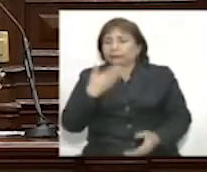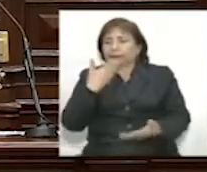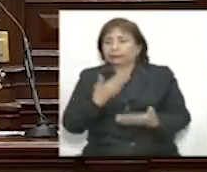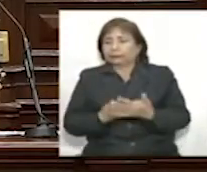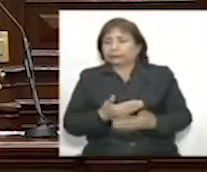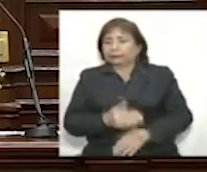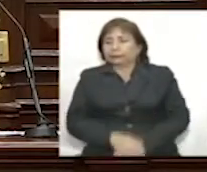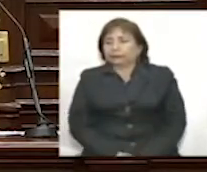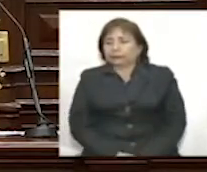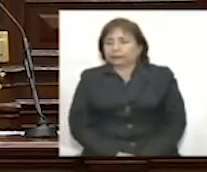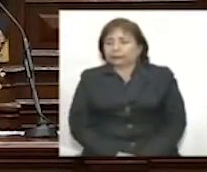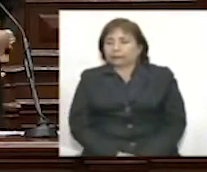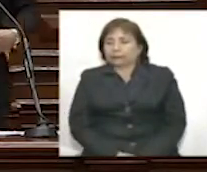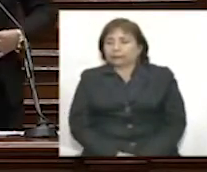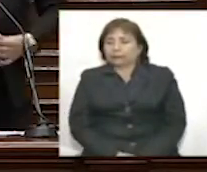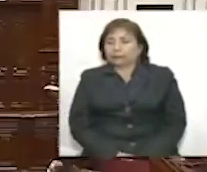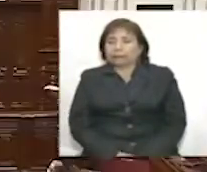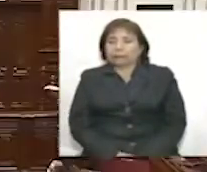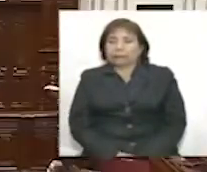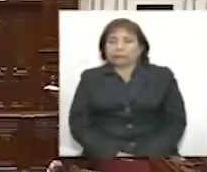Muchas gracias.